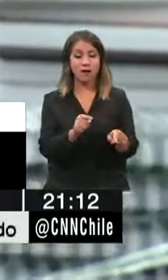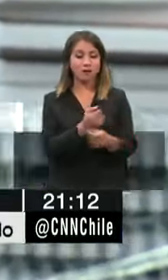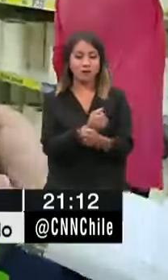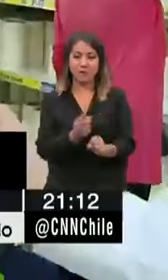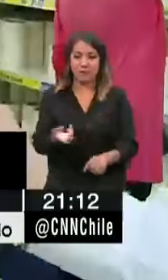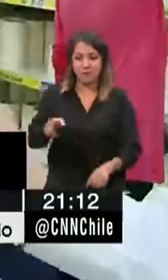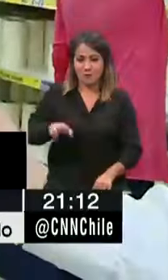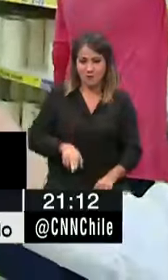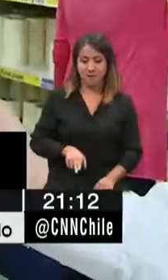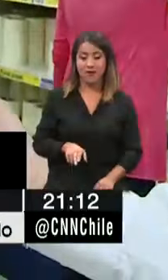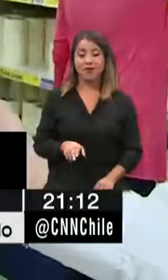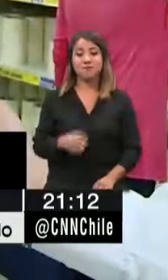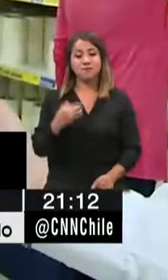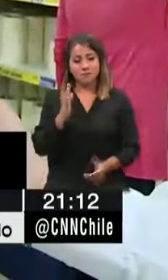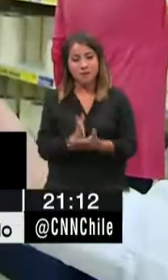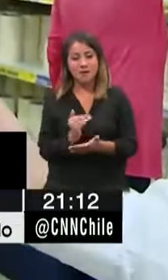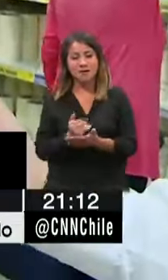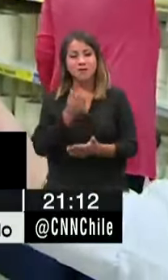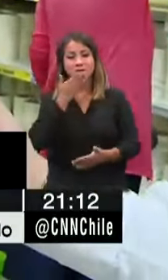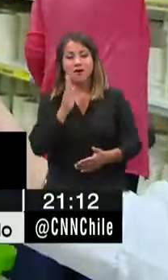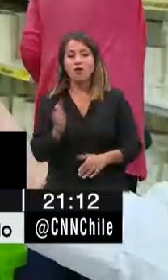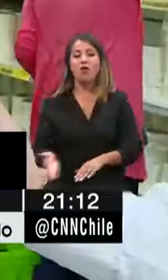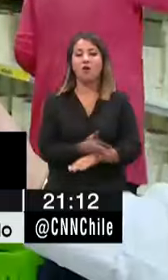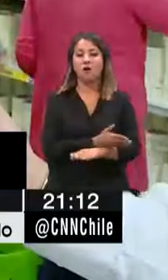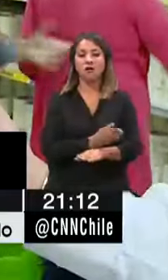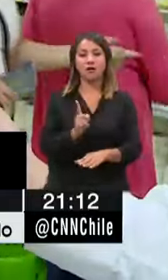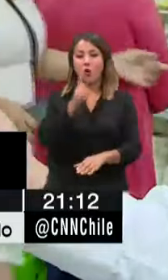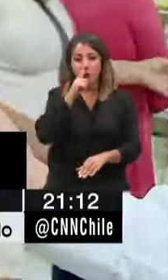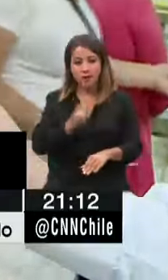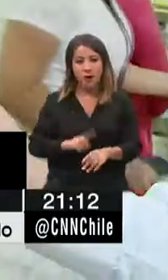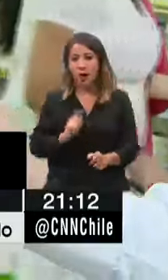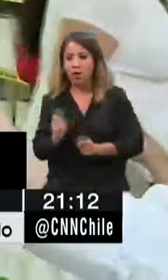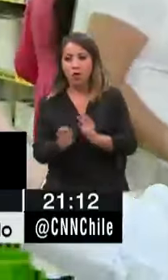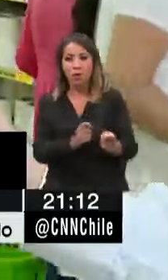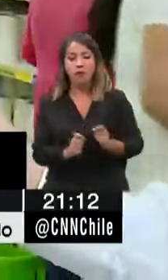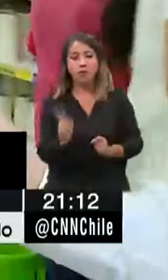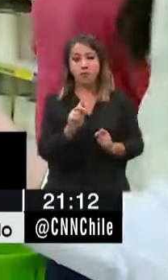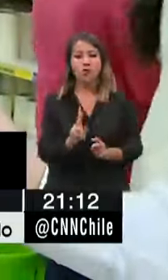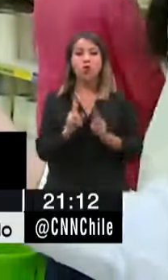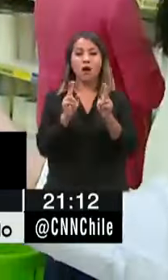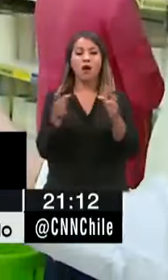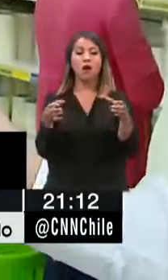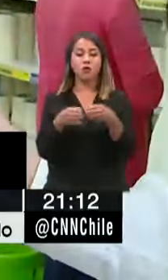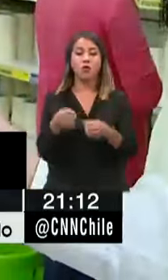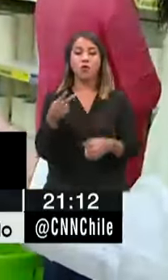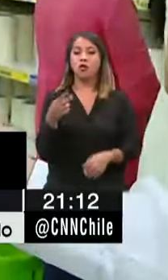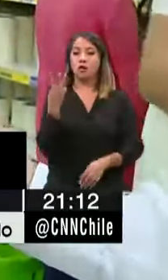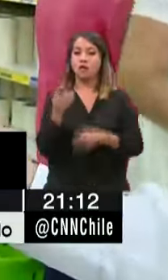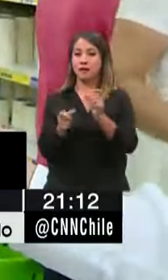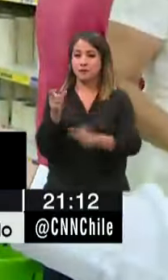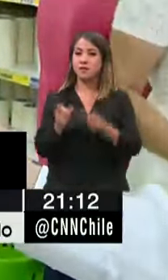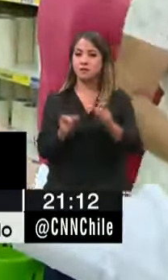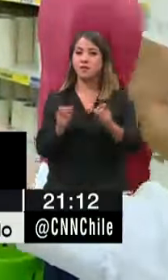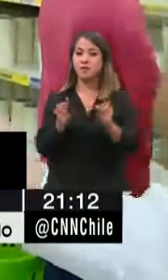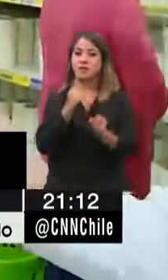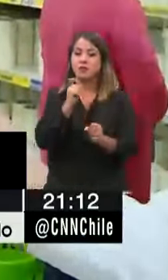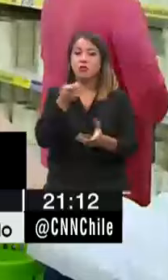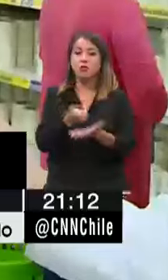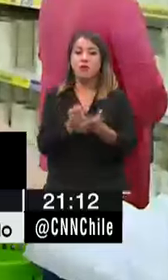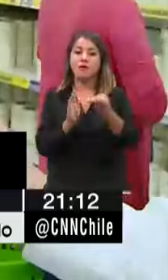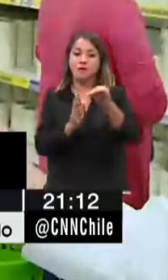repetir. Prepárense, vengan con anticipación, no dejen la compra para última hora. Ojalá vengan en grupos de dos o tres personas para que puedan optar a precios mayores y